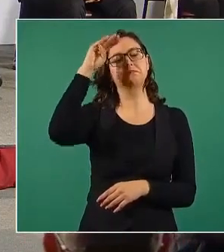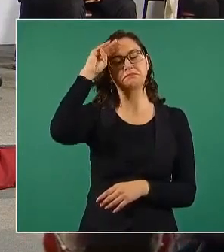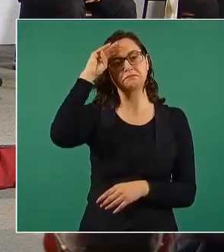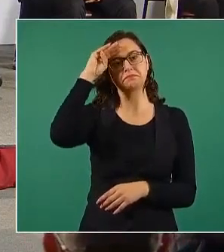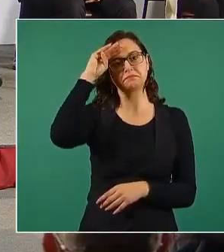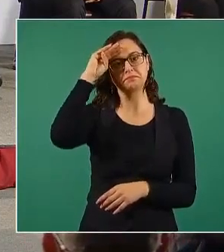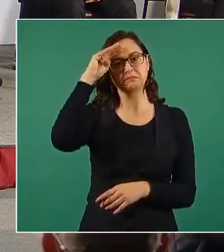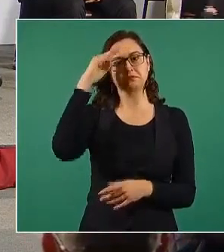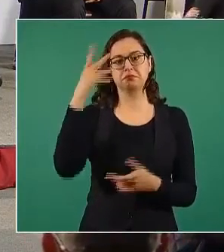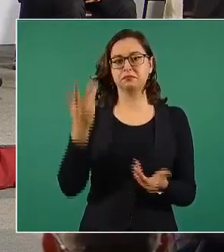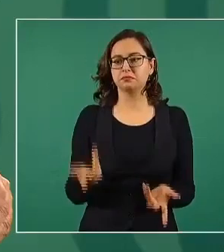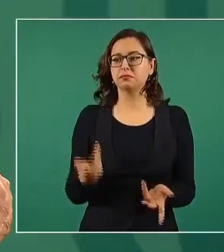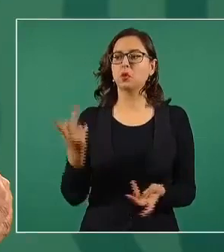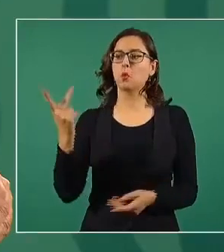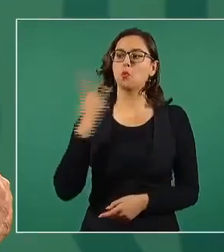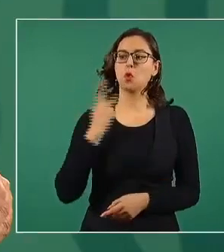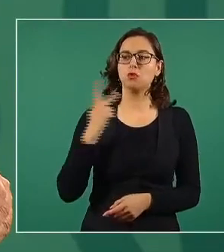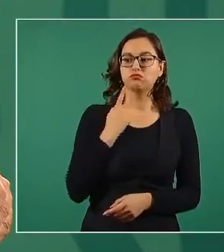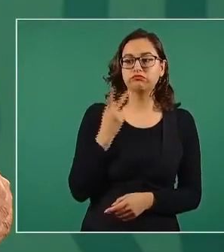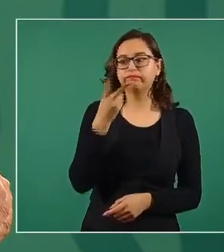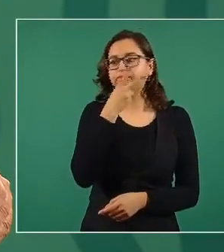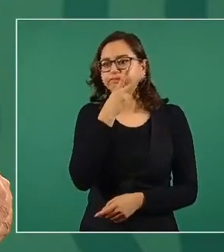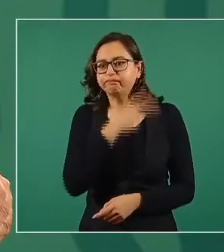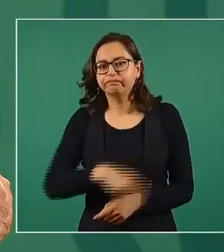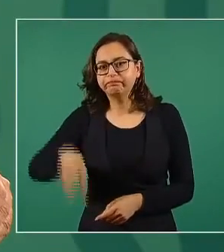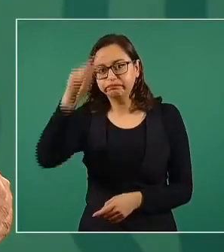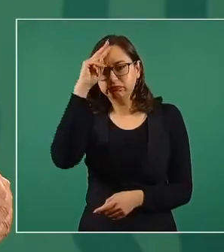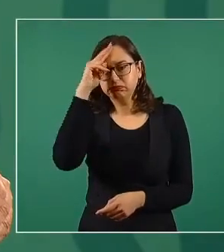el analfabetismo político.